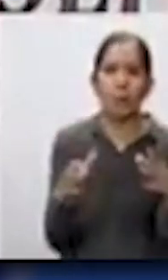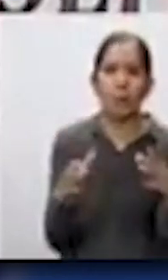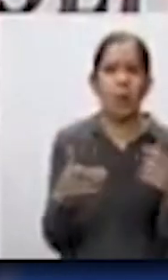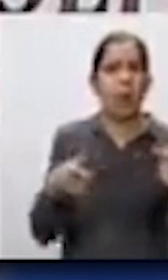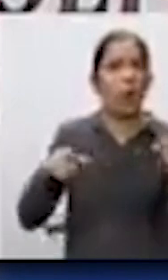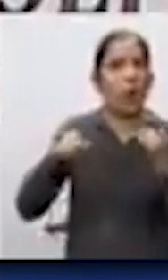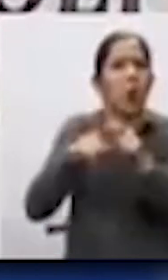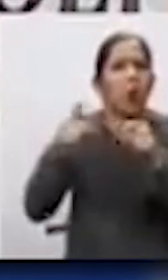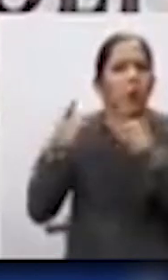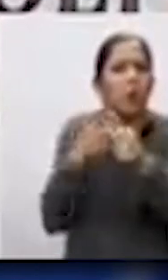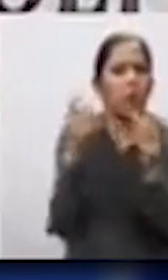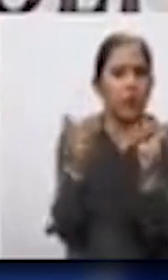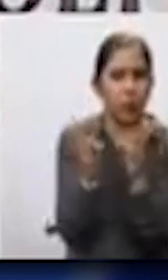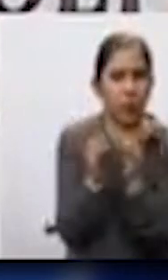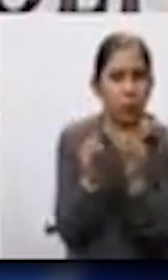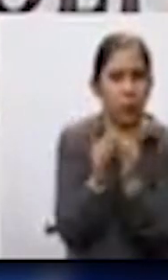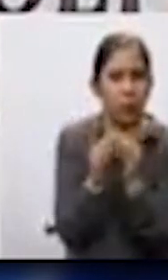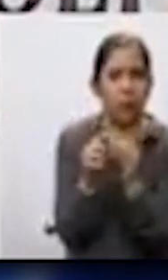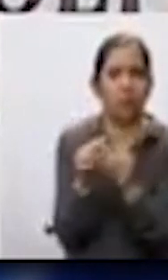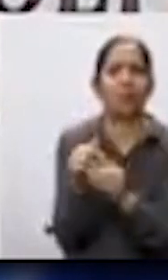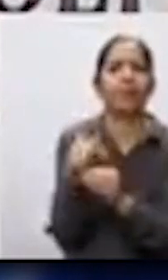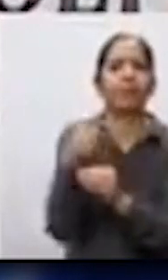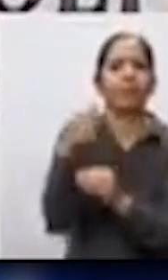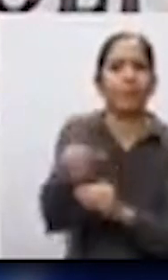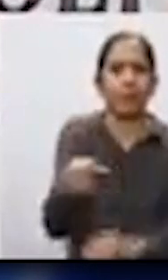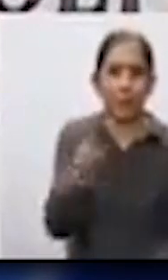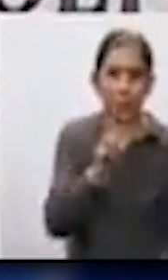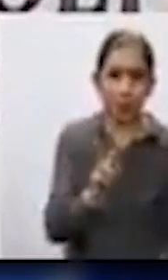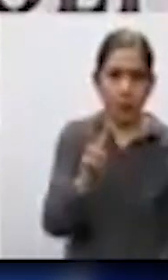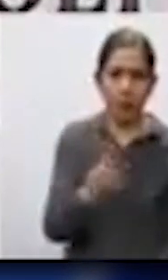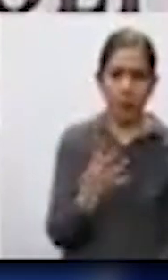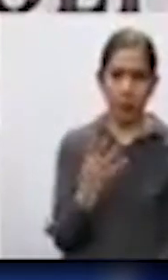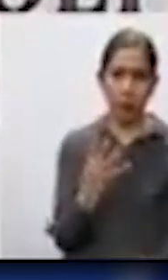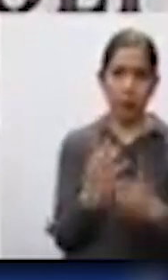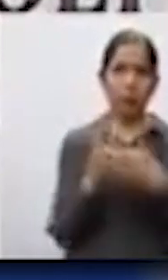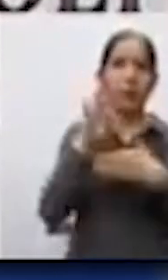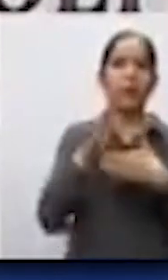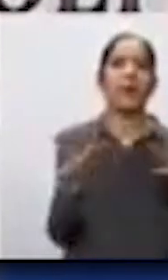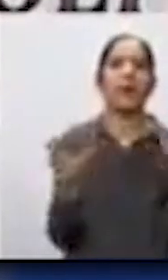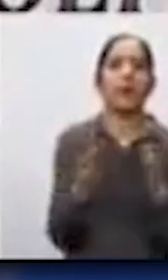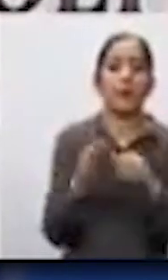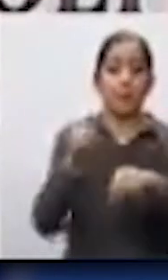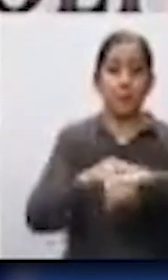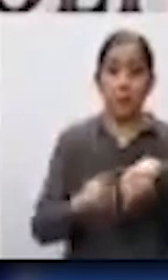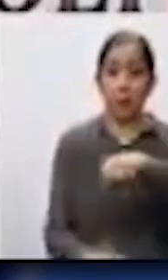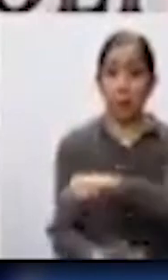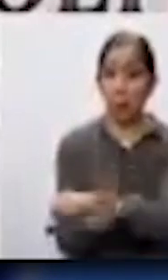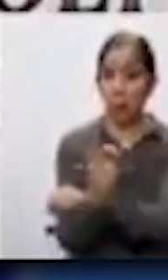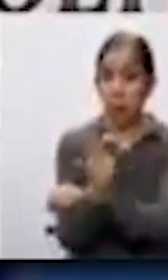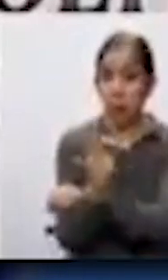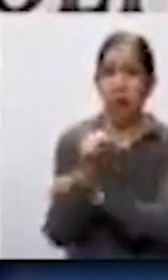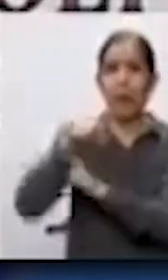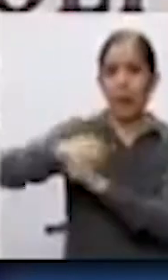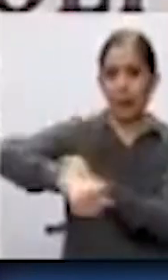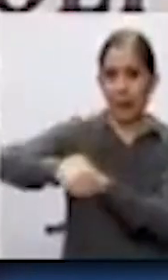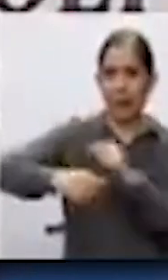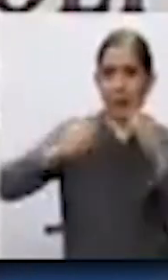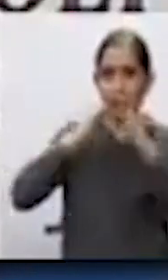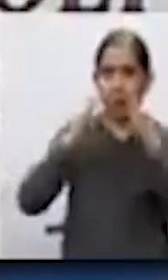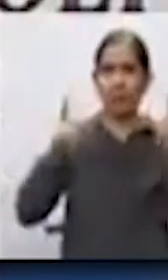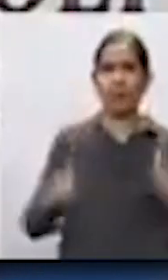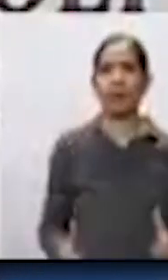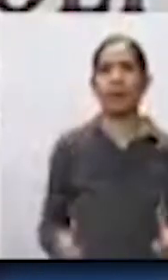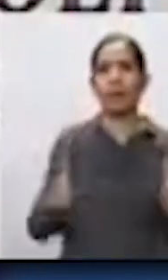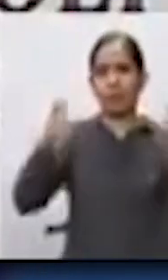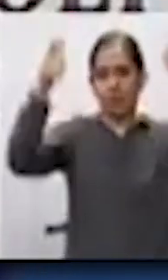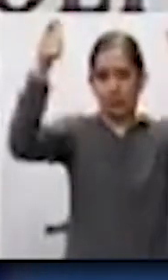esta comisión se realizará este viernes 4 de febrero a las 9 de la mañana aquí en la Casa Grande del